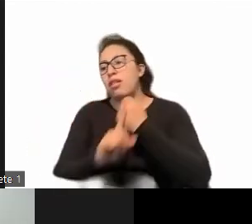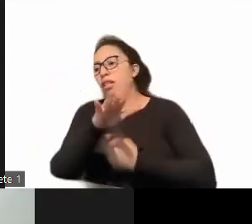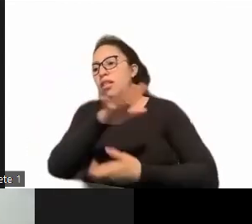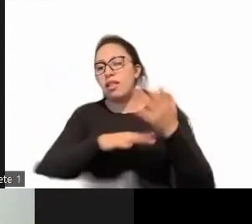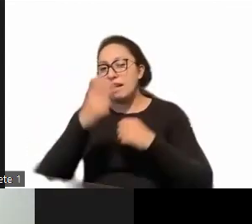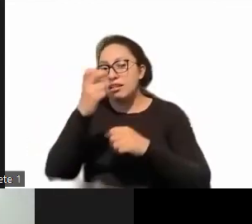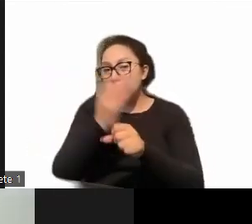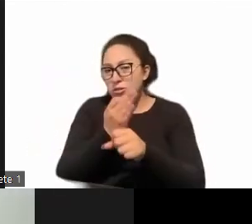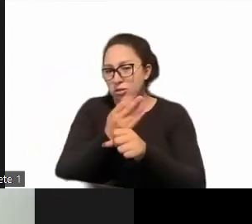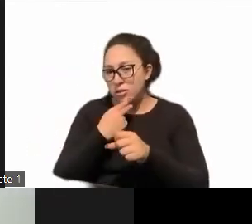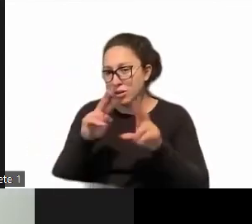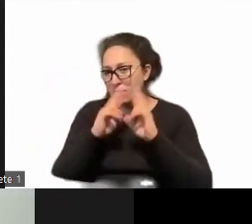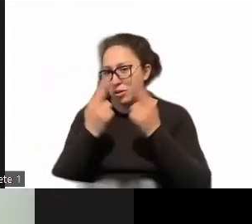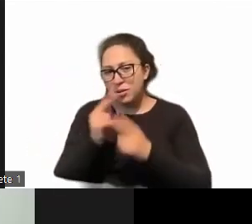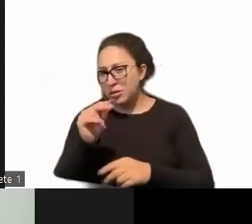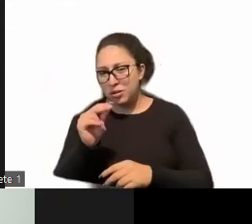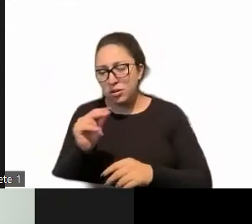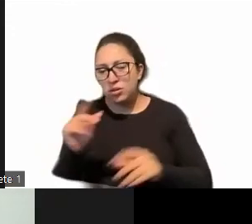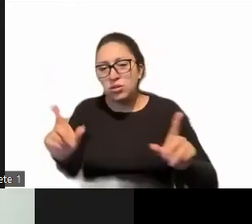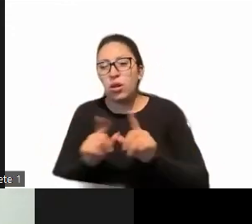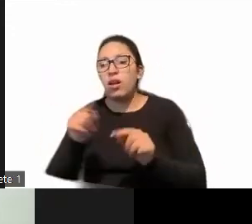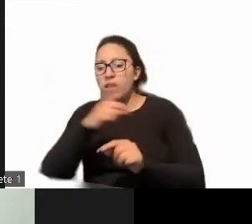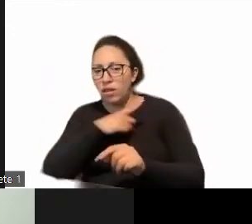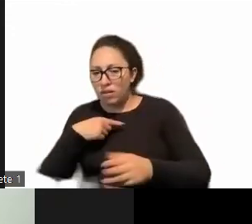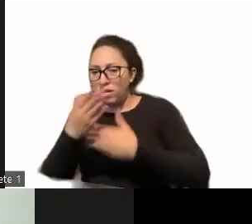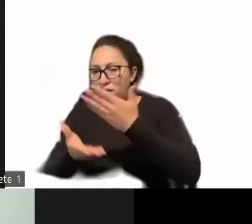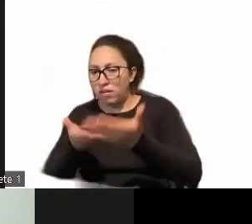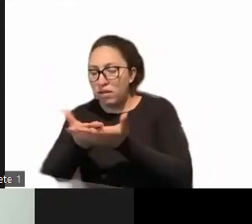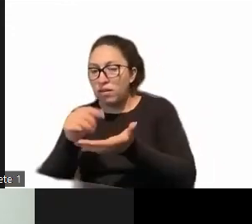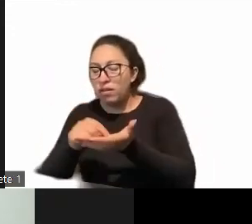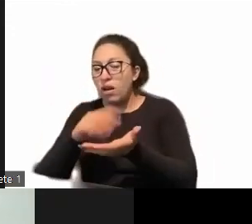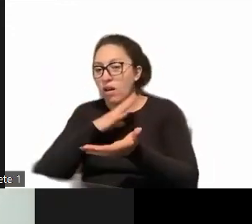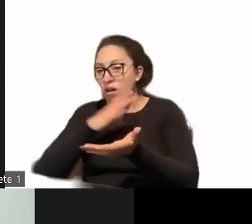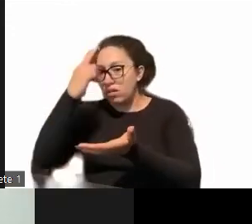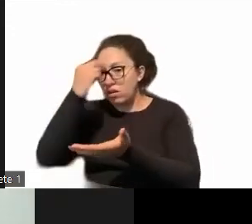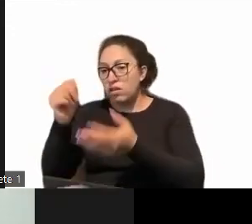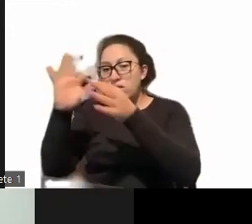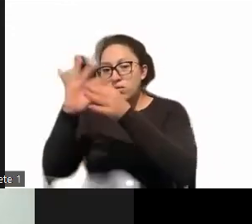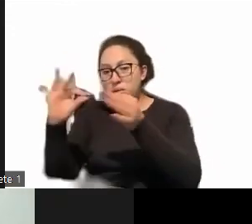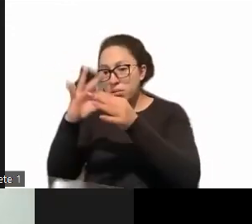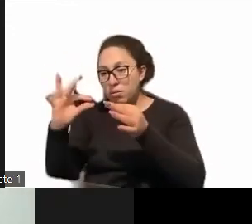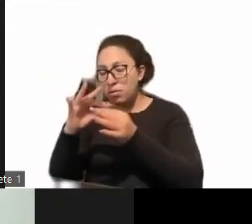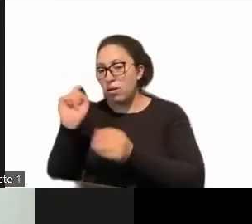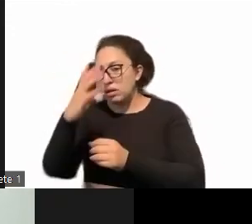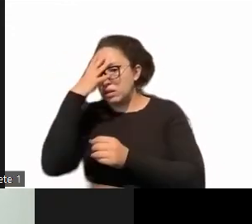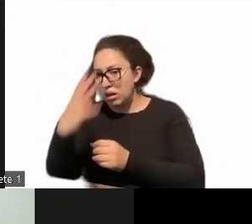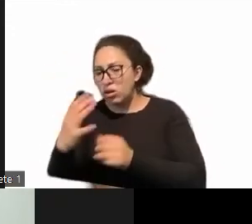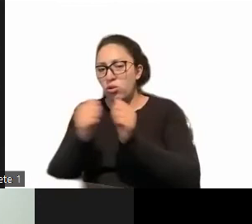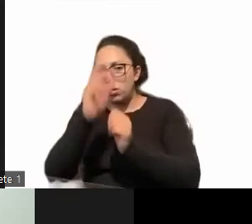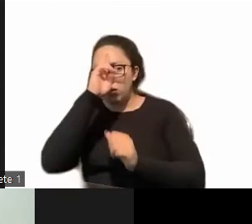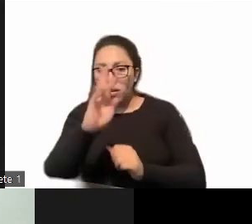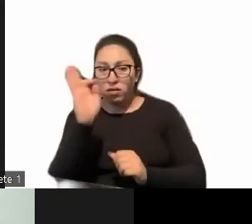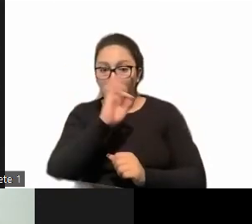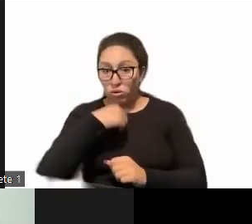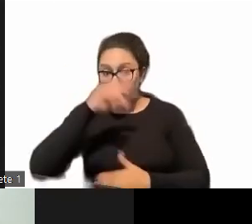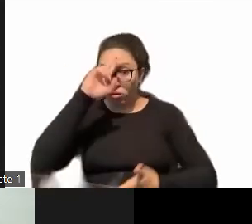se trata de hacer los planteamientos por muy duros que sean, críticas serias, con respeto. Aquí nadie ha faltado al respeto,